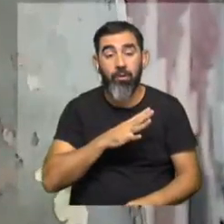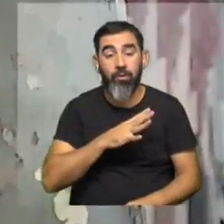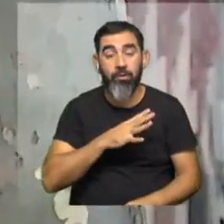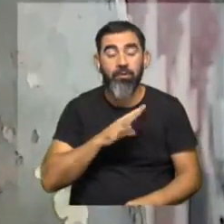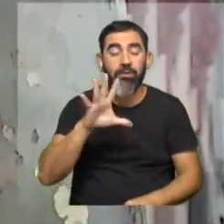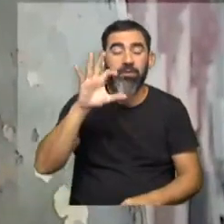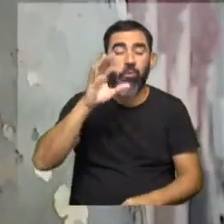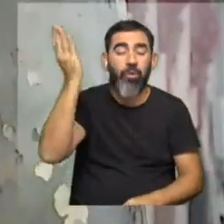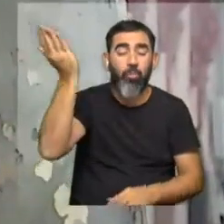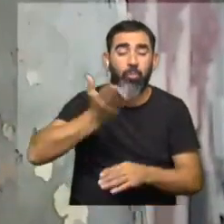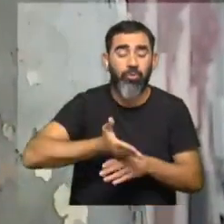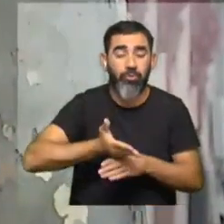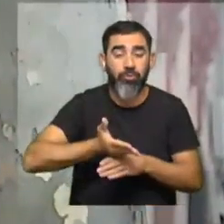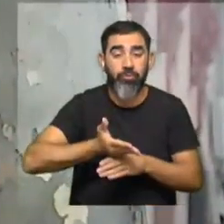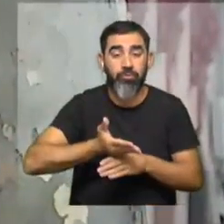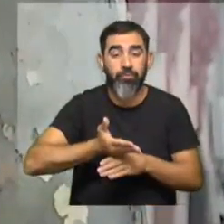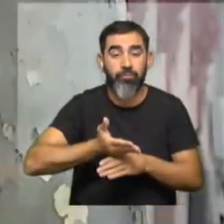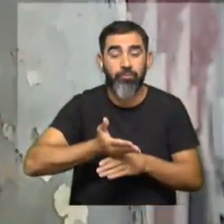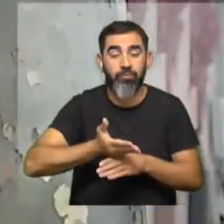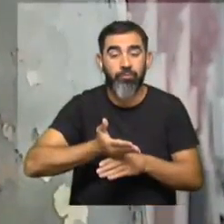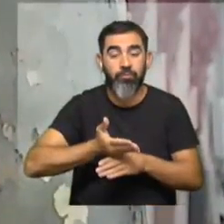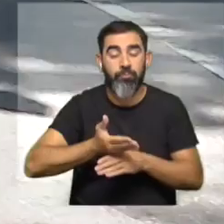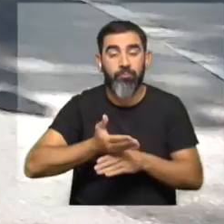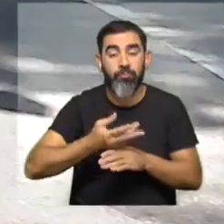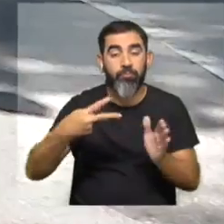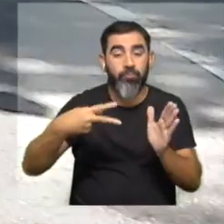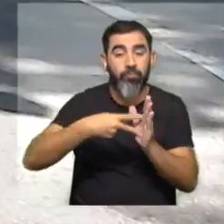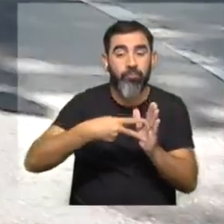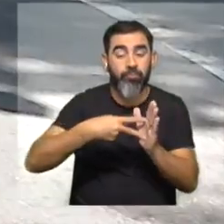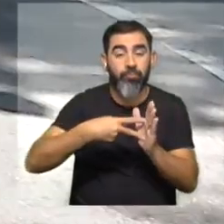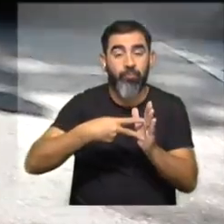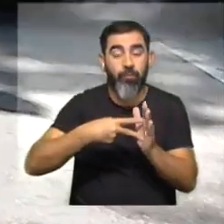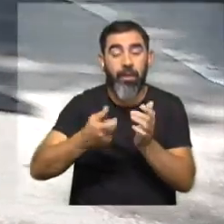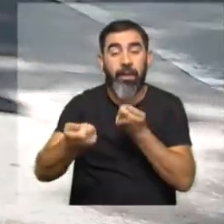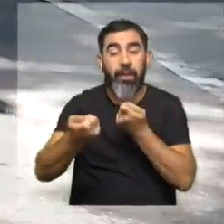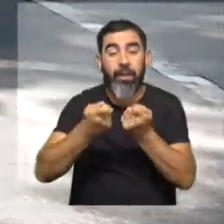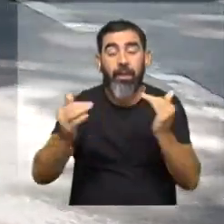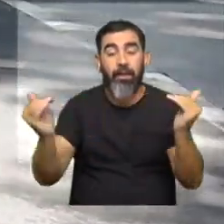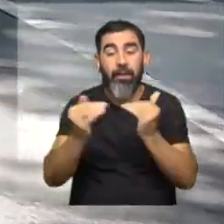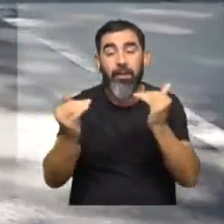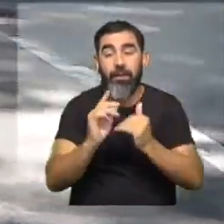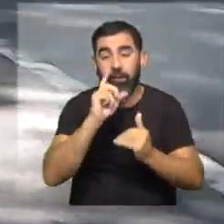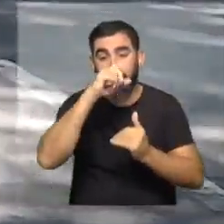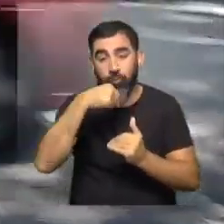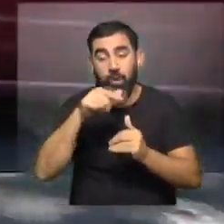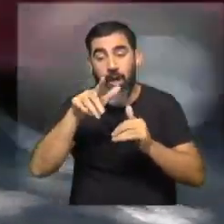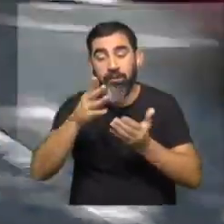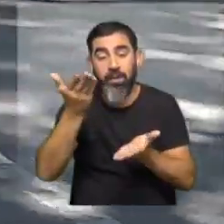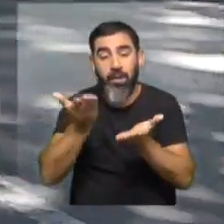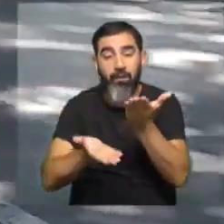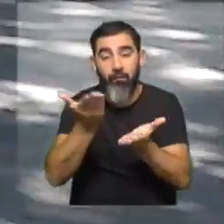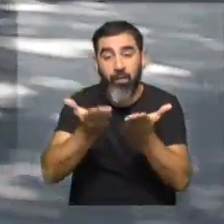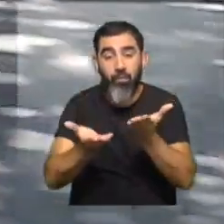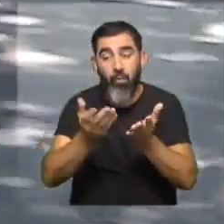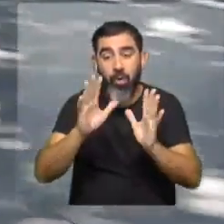del 50%, van a estar conectados centralmente al Centro de Gestión de Movilidad, porque así se ha evaluado que